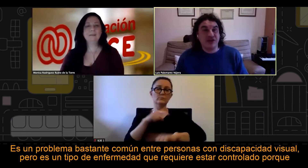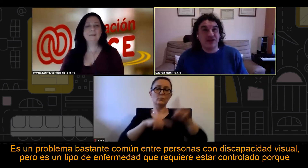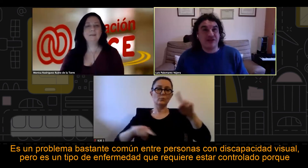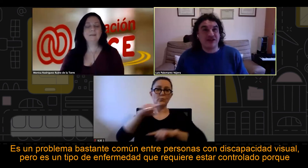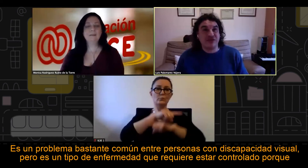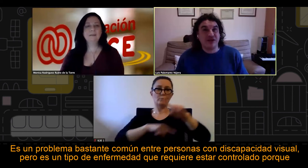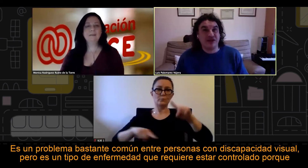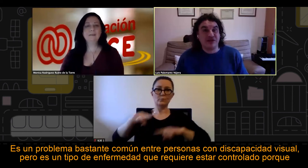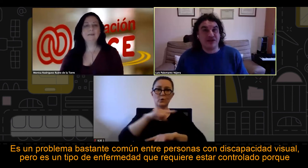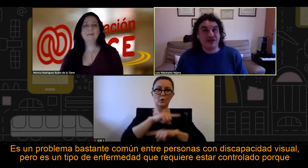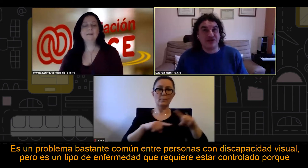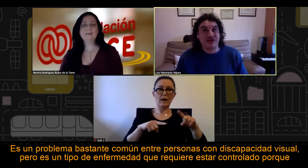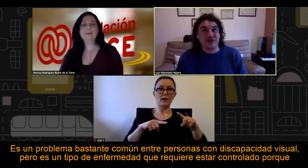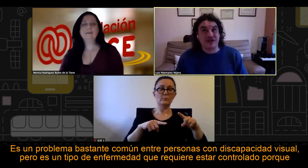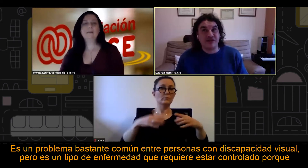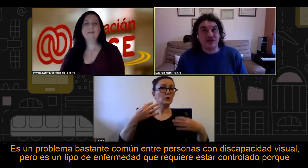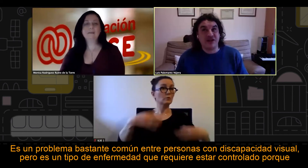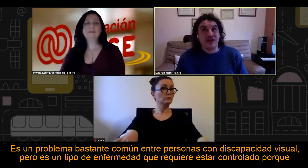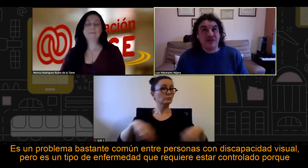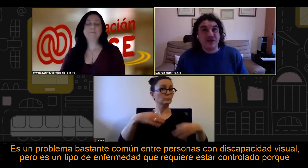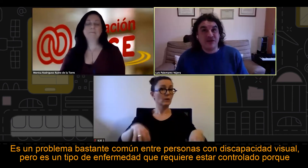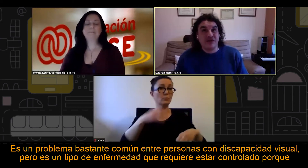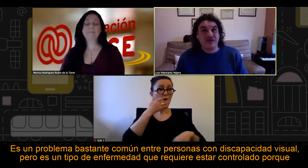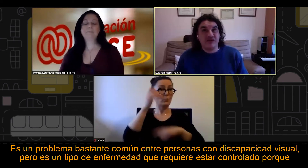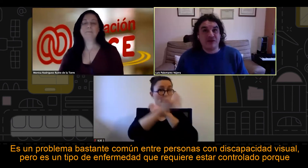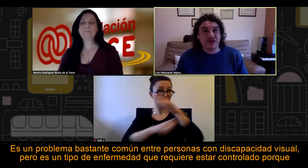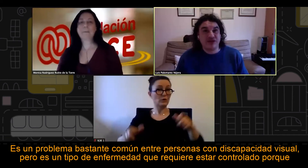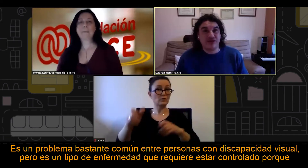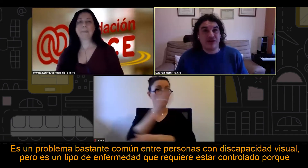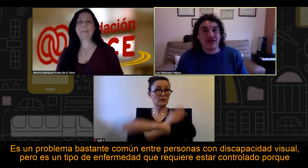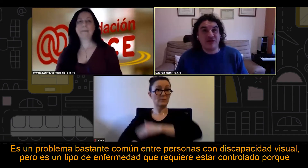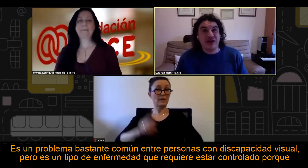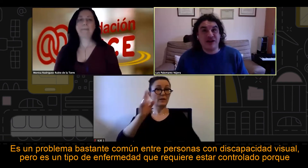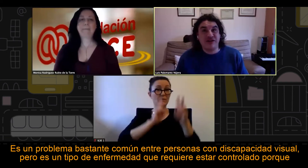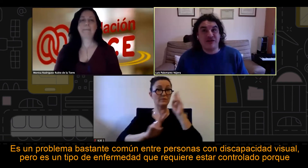puede ser bastante común entre personas con discapacidad visual, pero bueno, pues es